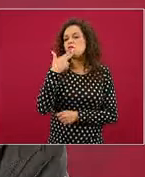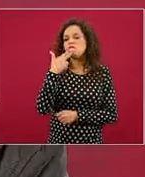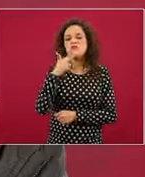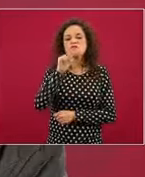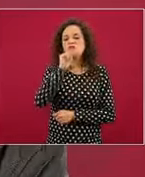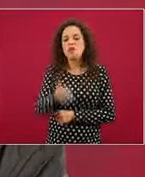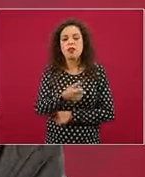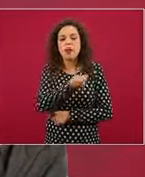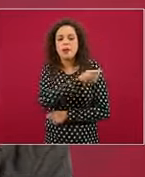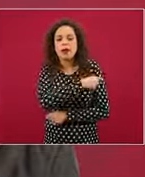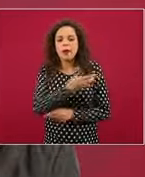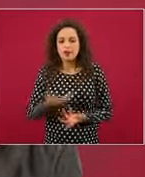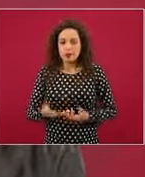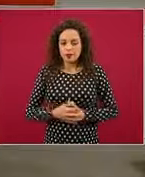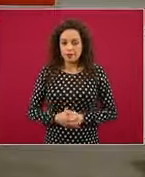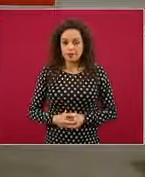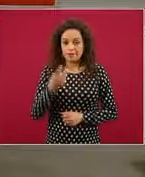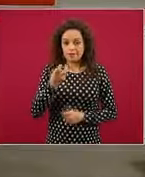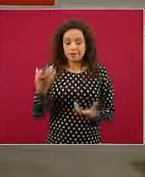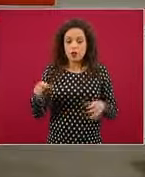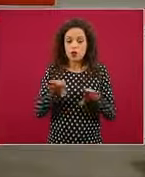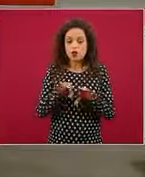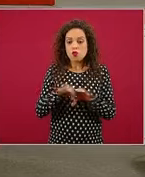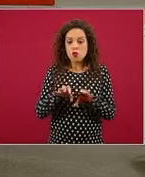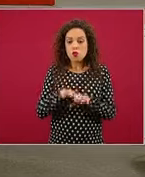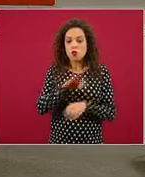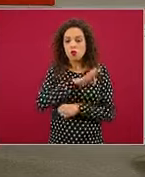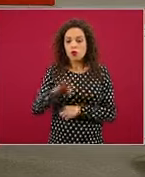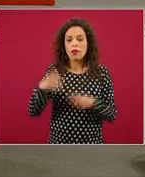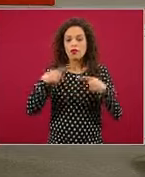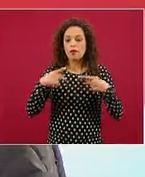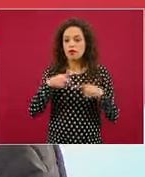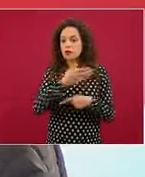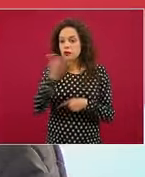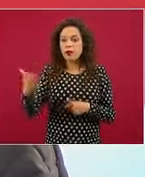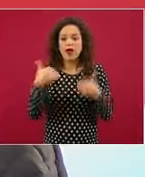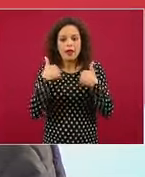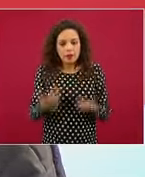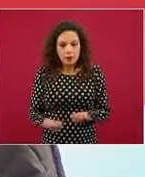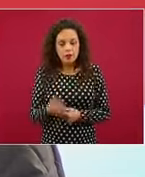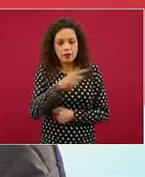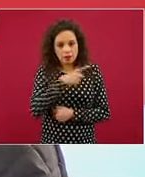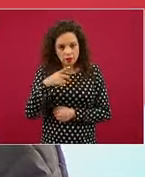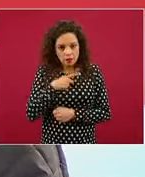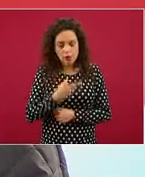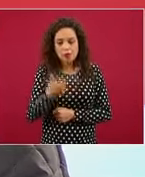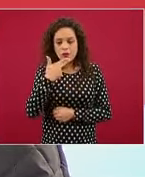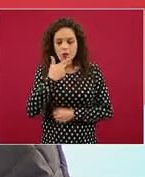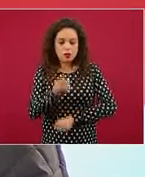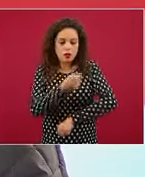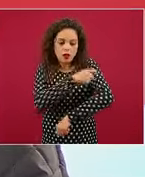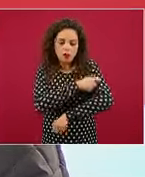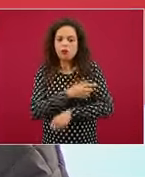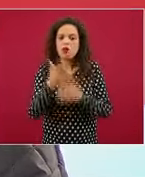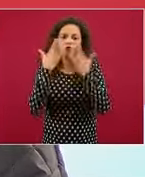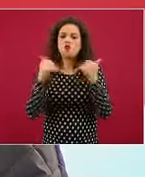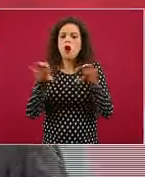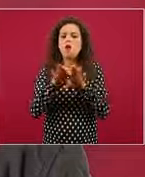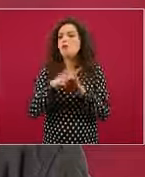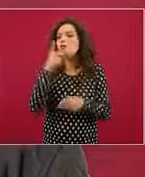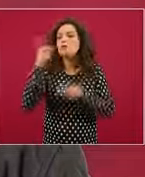historias. Entonces, ¿cómo persuadir a las personas? No hay una fórmula, pero brindar de información de la manera más transparente